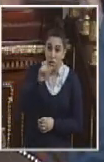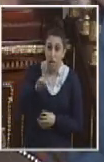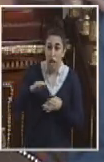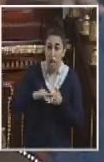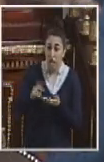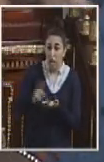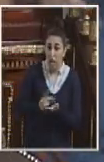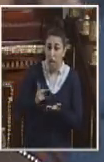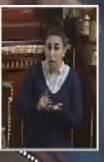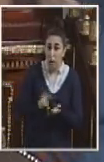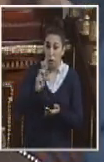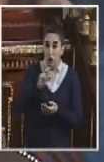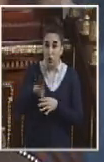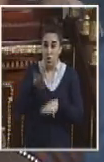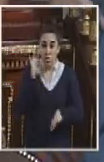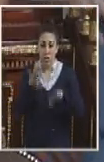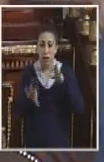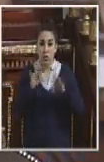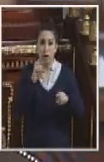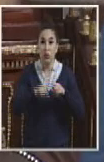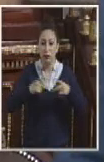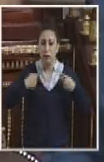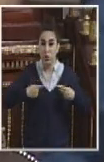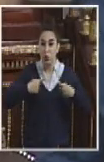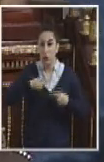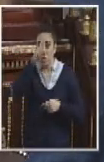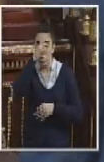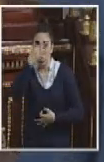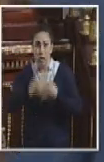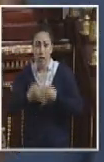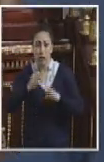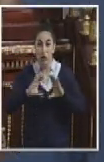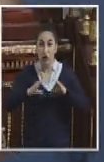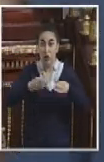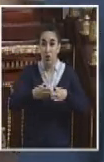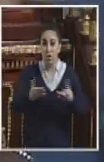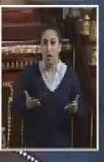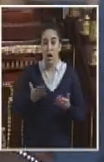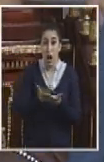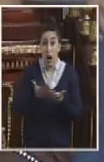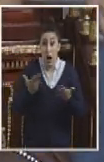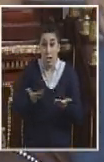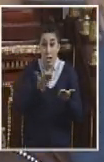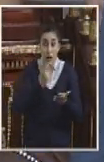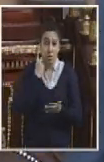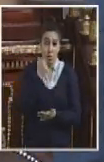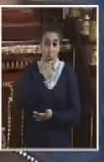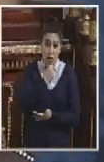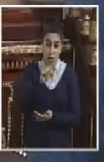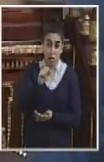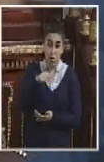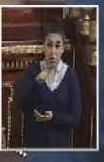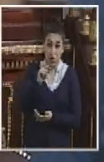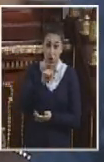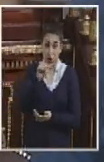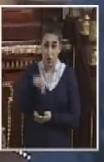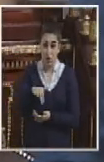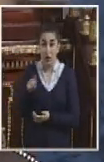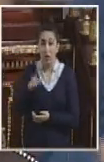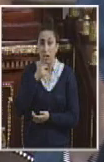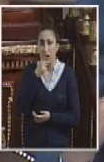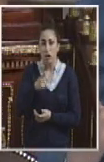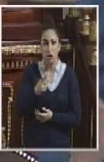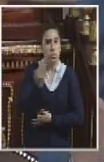cuando estábamos nombrando el Consejo Judicial Ciudadano. Ahora viene el diputado y nos dice que